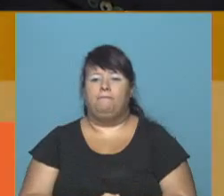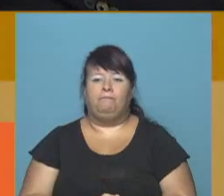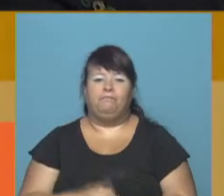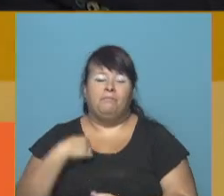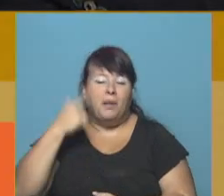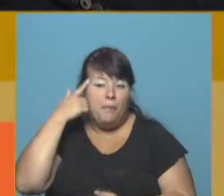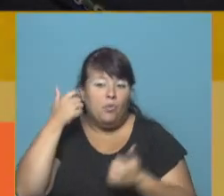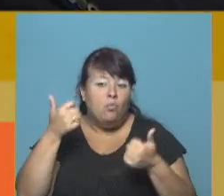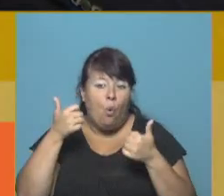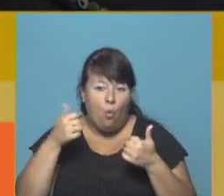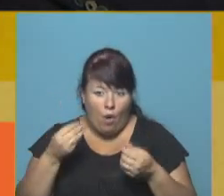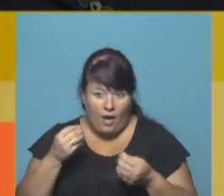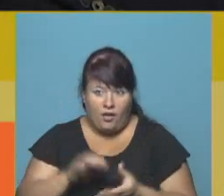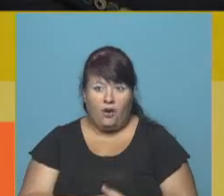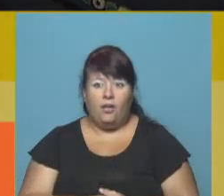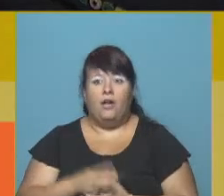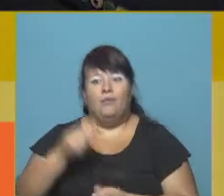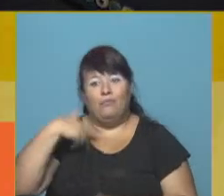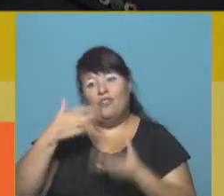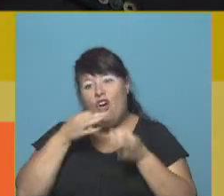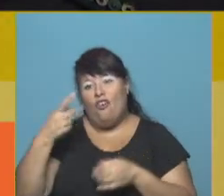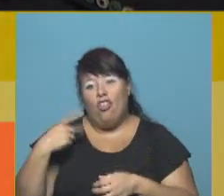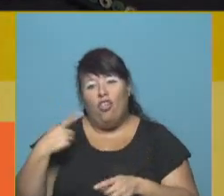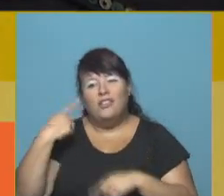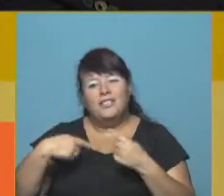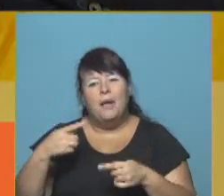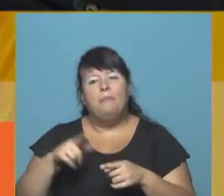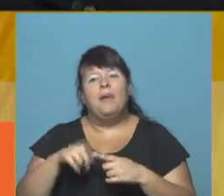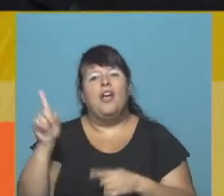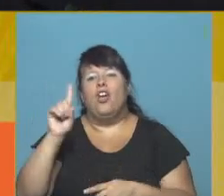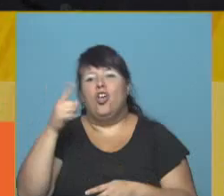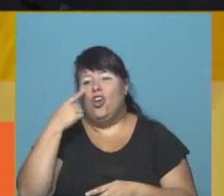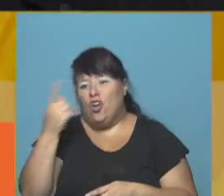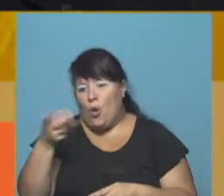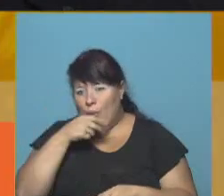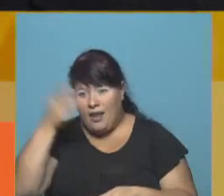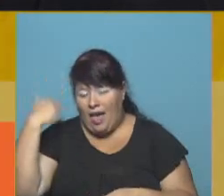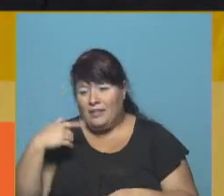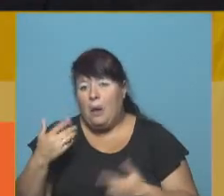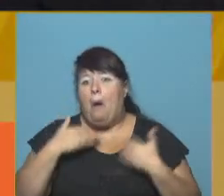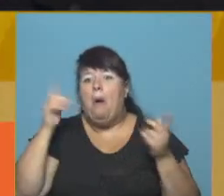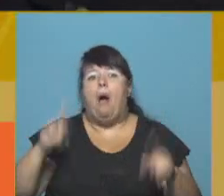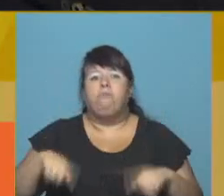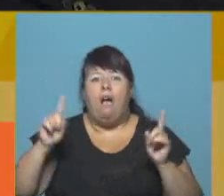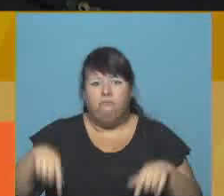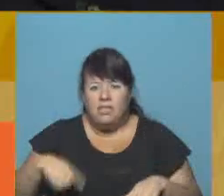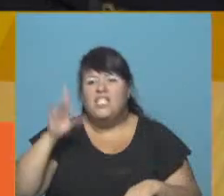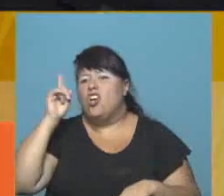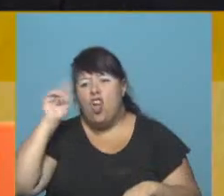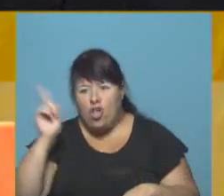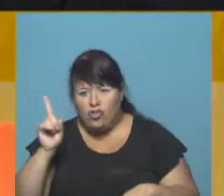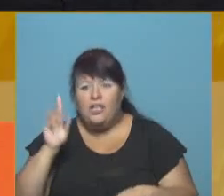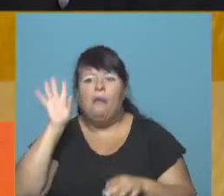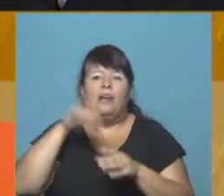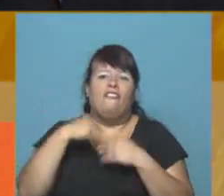me parece maravilloso, que lo que muchas veces hablamos con ella, de están los que no veían nada, los que no se enteraban, los que sabían, los que